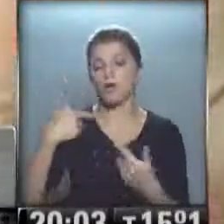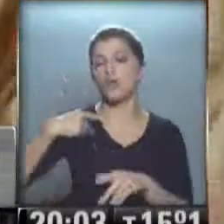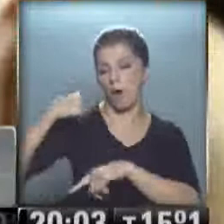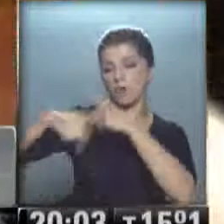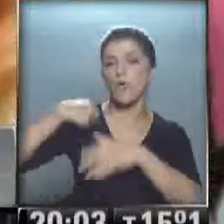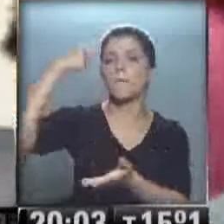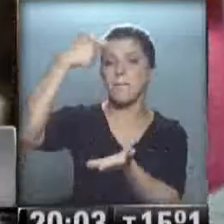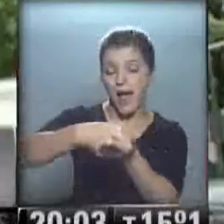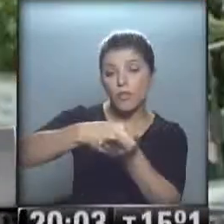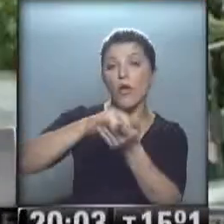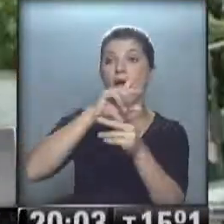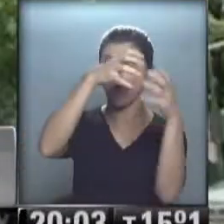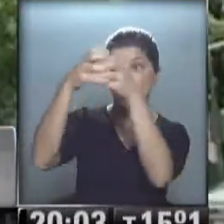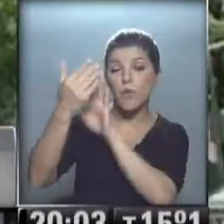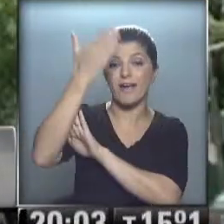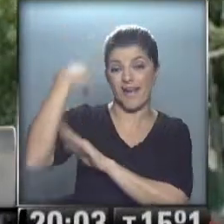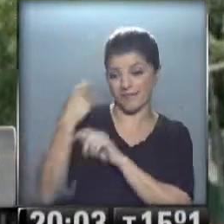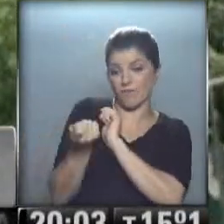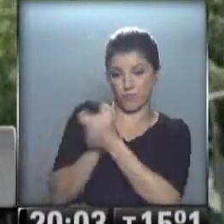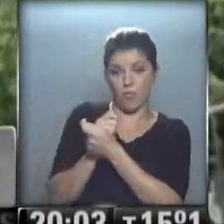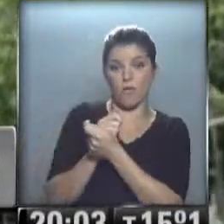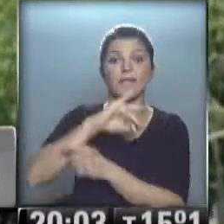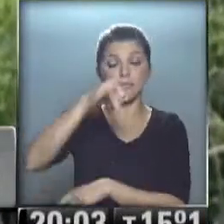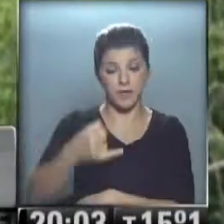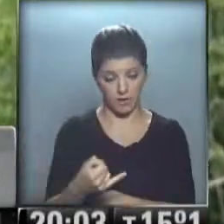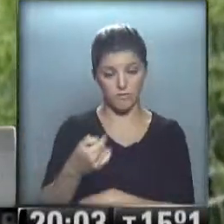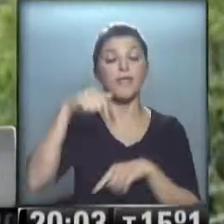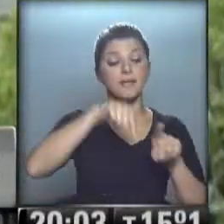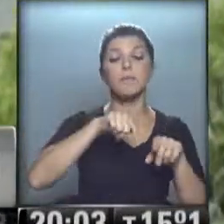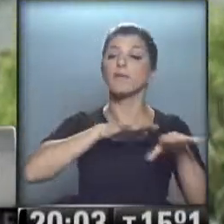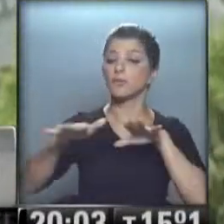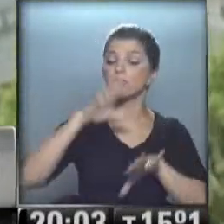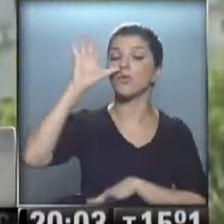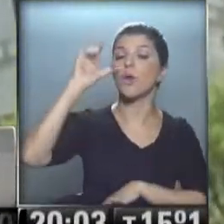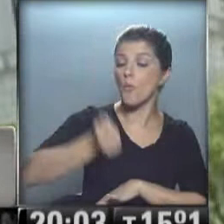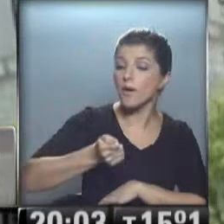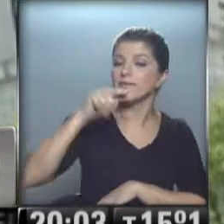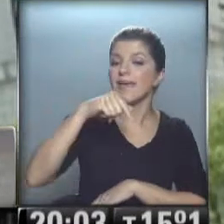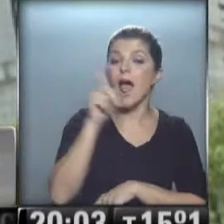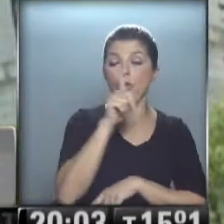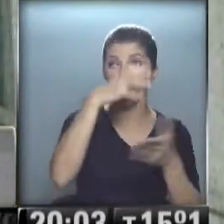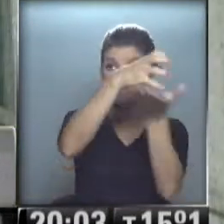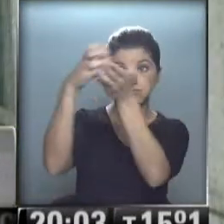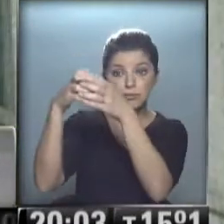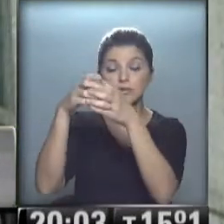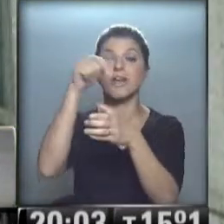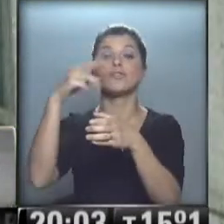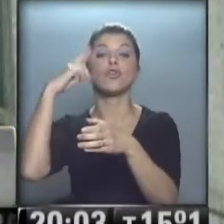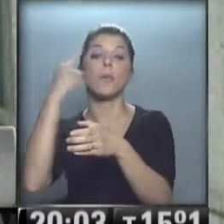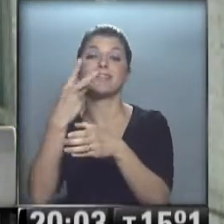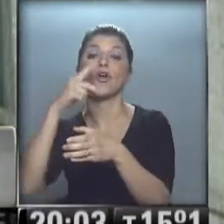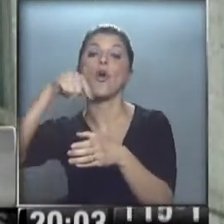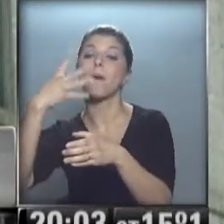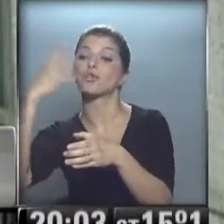los reestructurados. En este nuevo escenario creado por Griesa, los bonistas reestructurados que conforman el